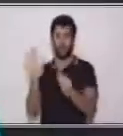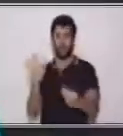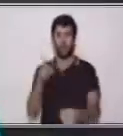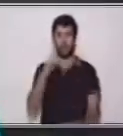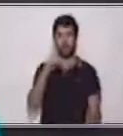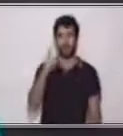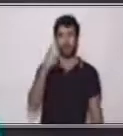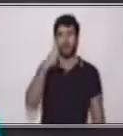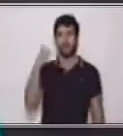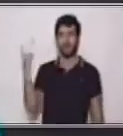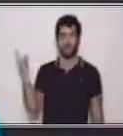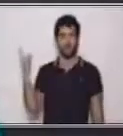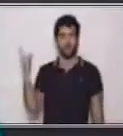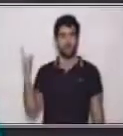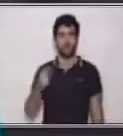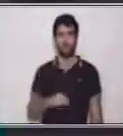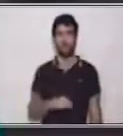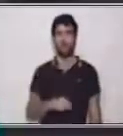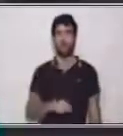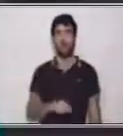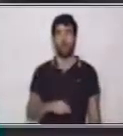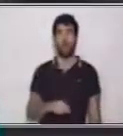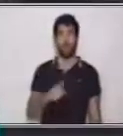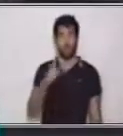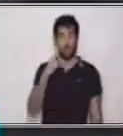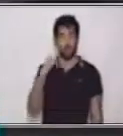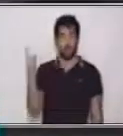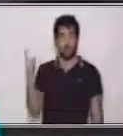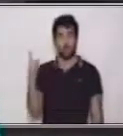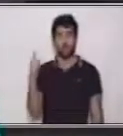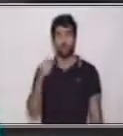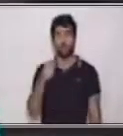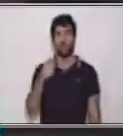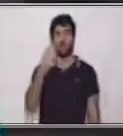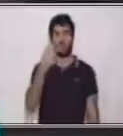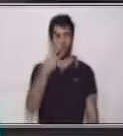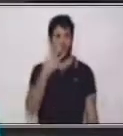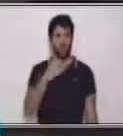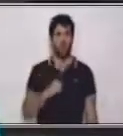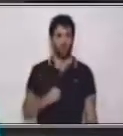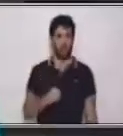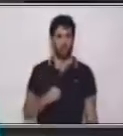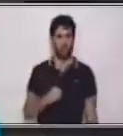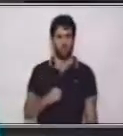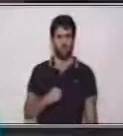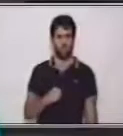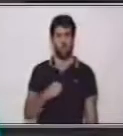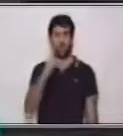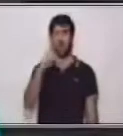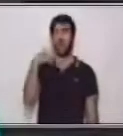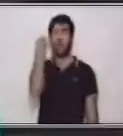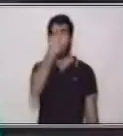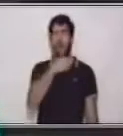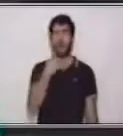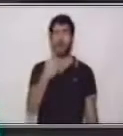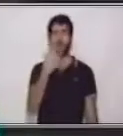1, 2, 3. Muy bien, dice que estás enojado. A ver, pongamos un gesto de